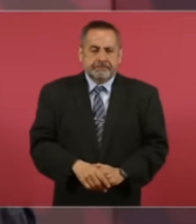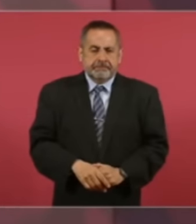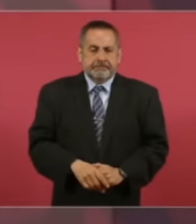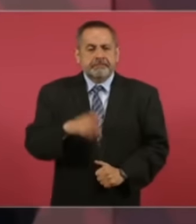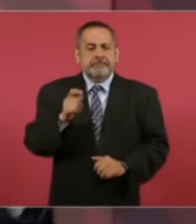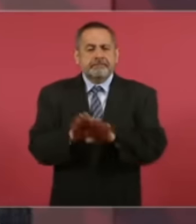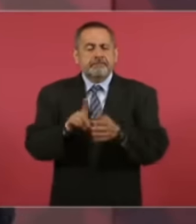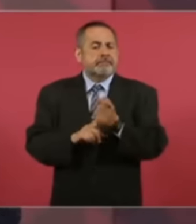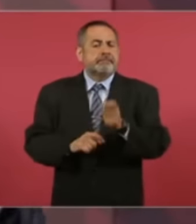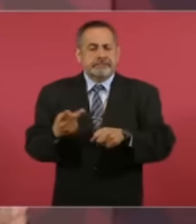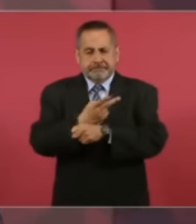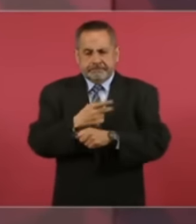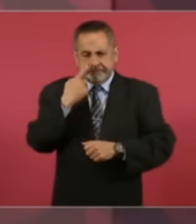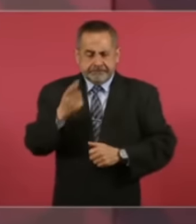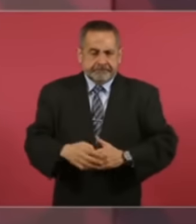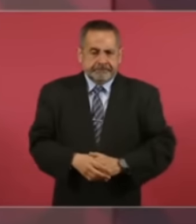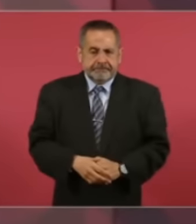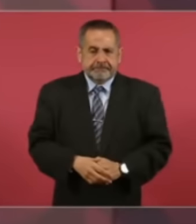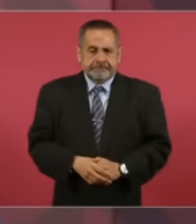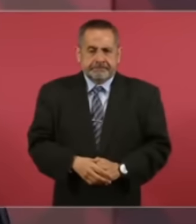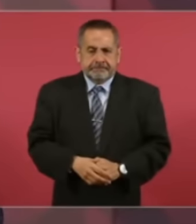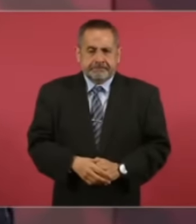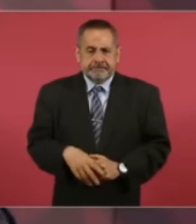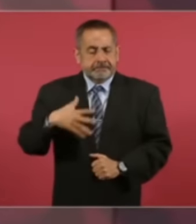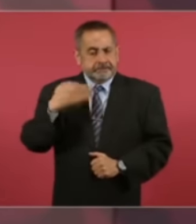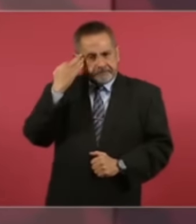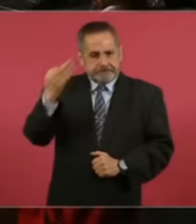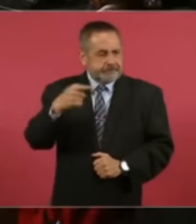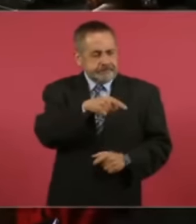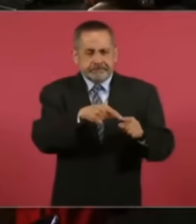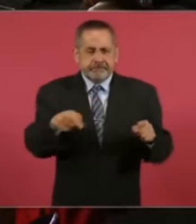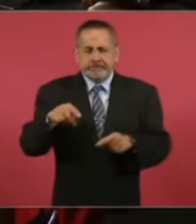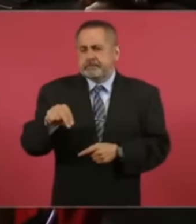¿Qué es lo que sucedió durante el periodo neoliberal?